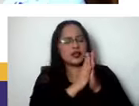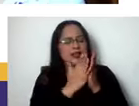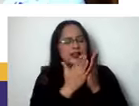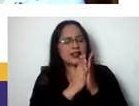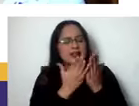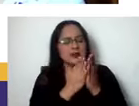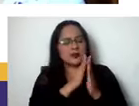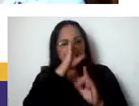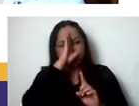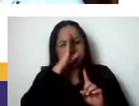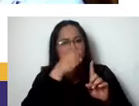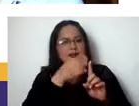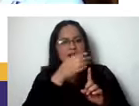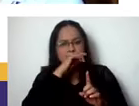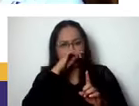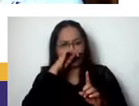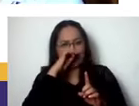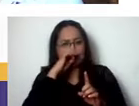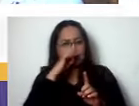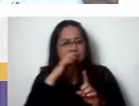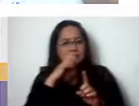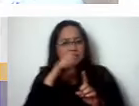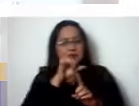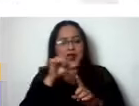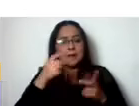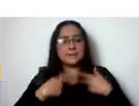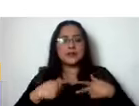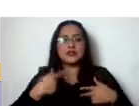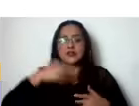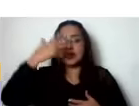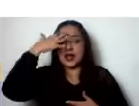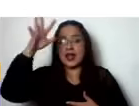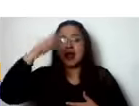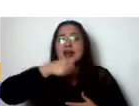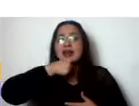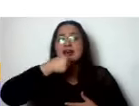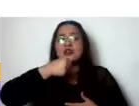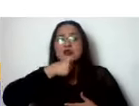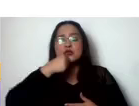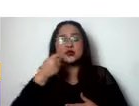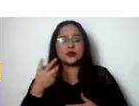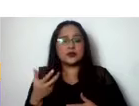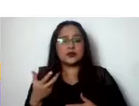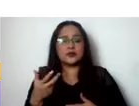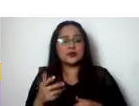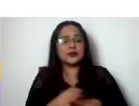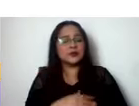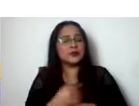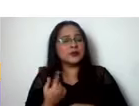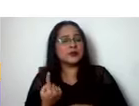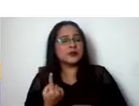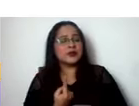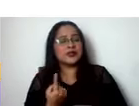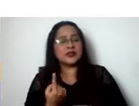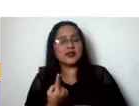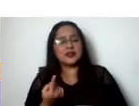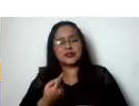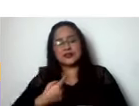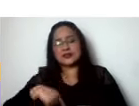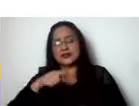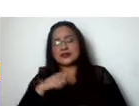al enfoque de los adultos mayores. ¿Por qué nos cuesta tanto reconocer